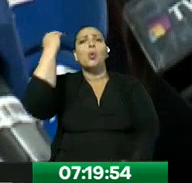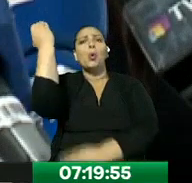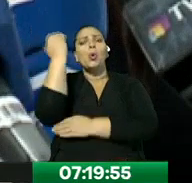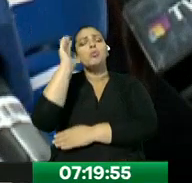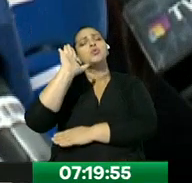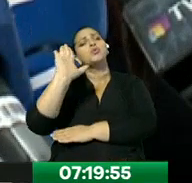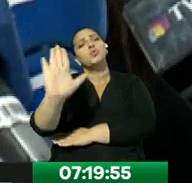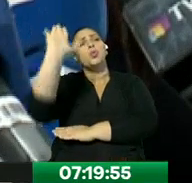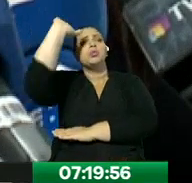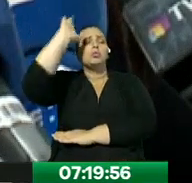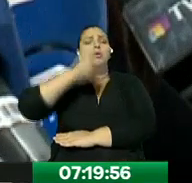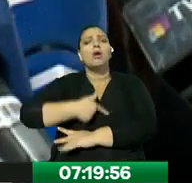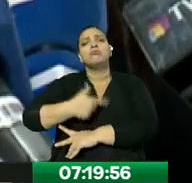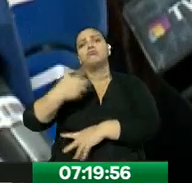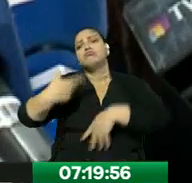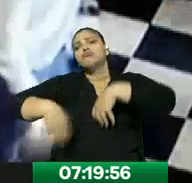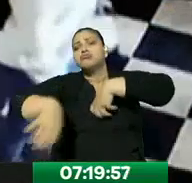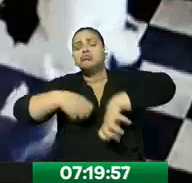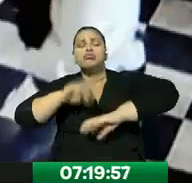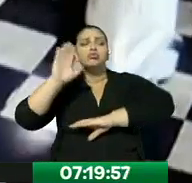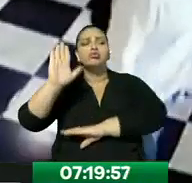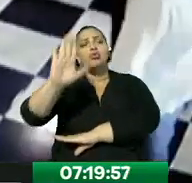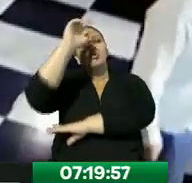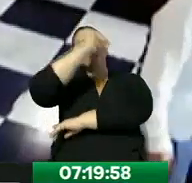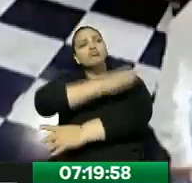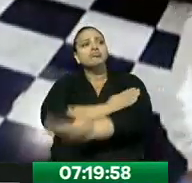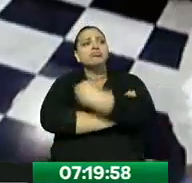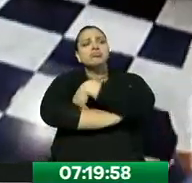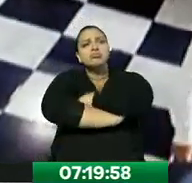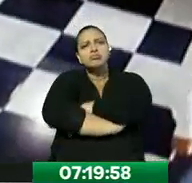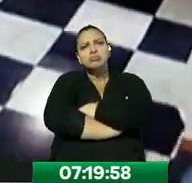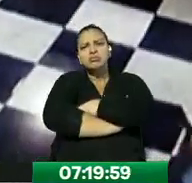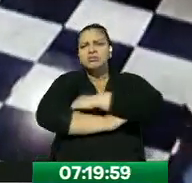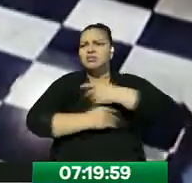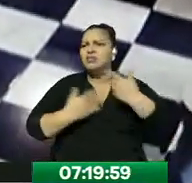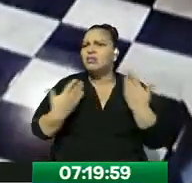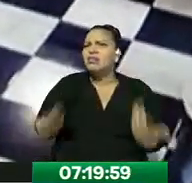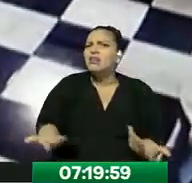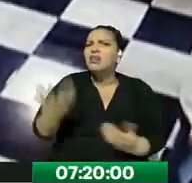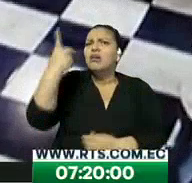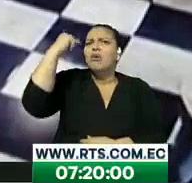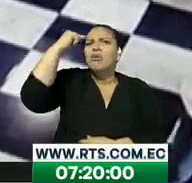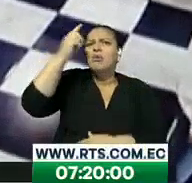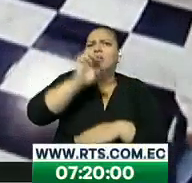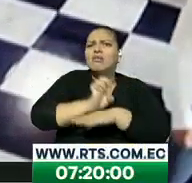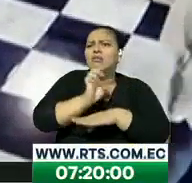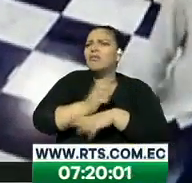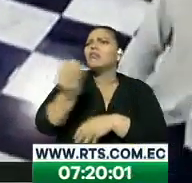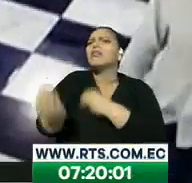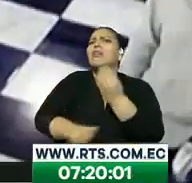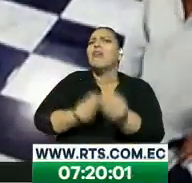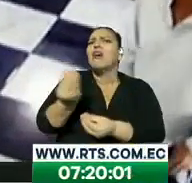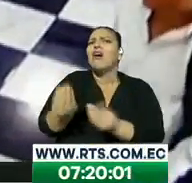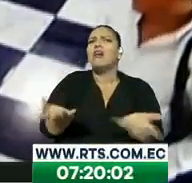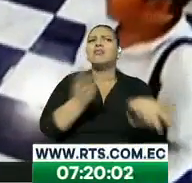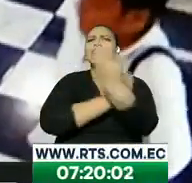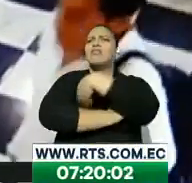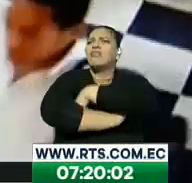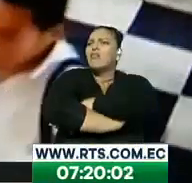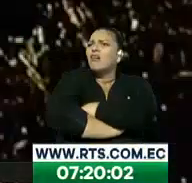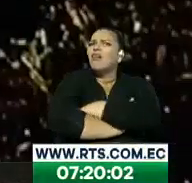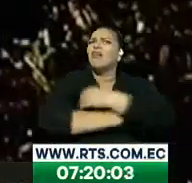es nuestra indignación. El periodista Javier Ortega, el fotógrafo Paul Rivas y el conductor Efraín